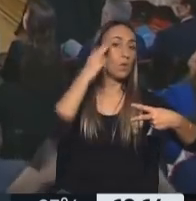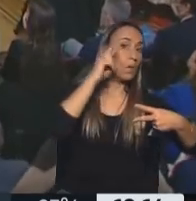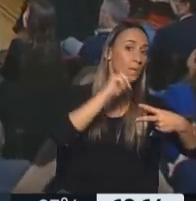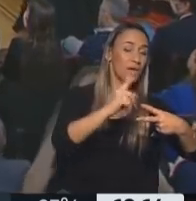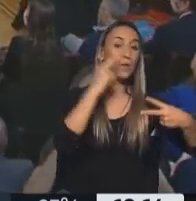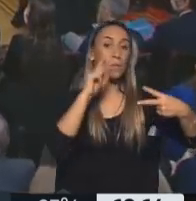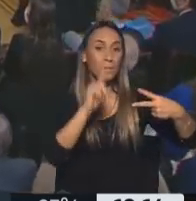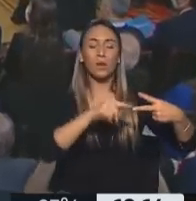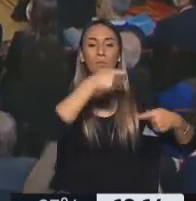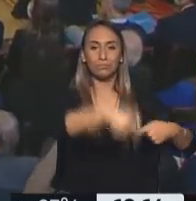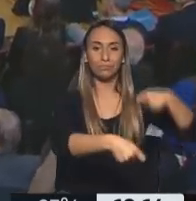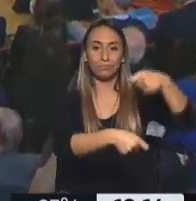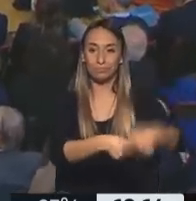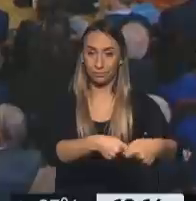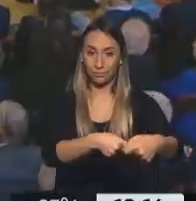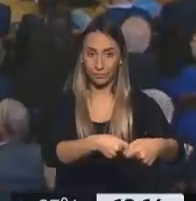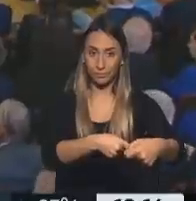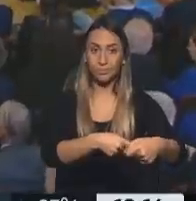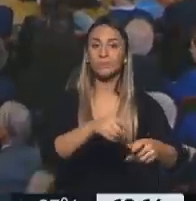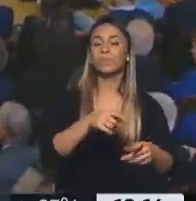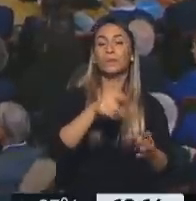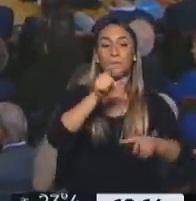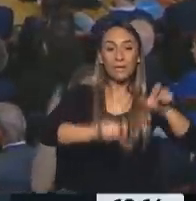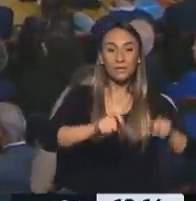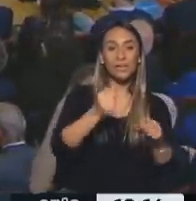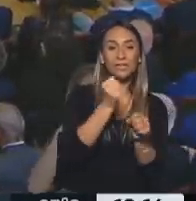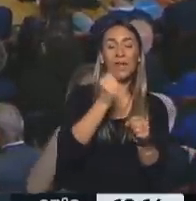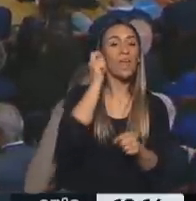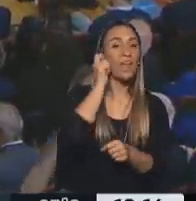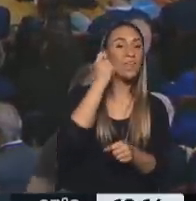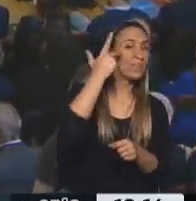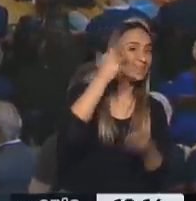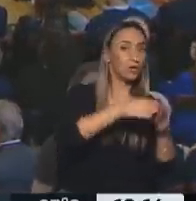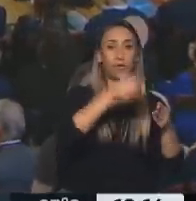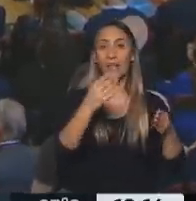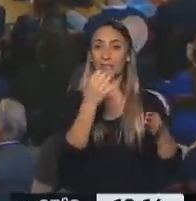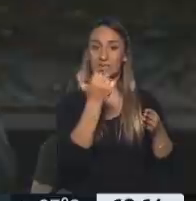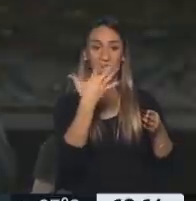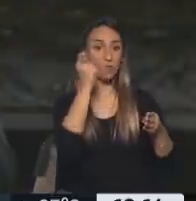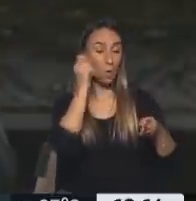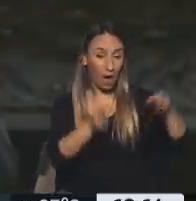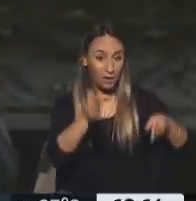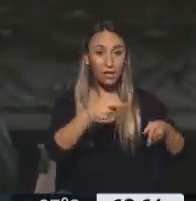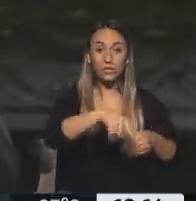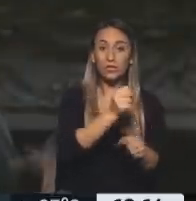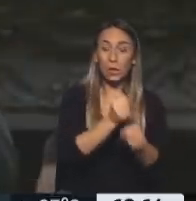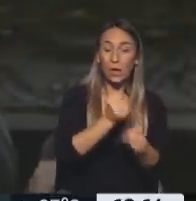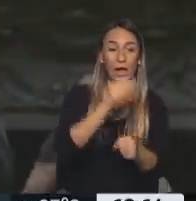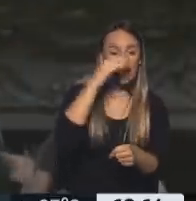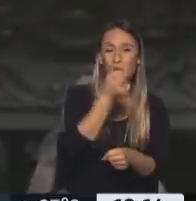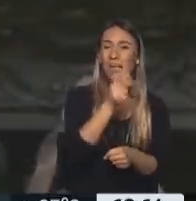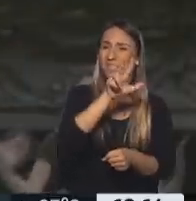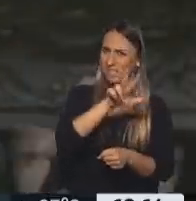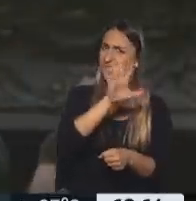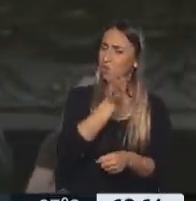uno si se trata de trabajadores que tengan entre 18 y 65 años estén dentro de la informalidad son más del 35 por ciento